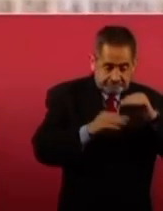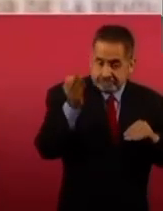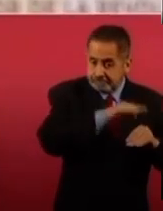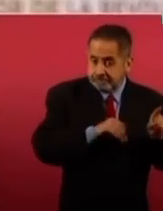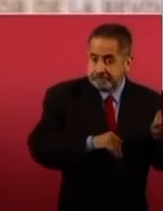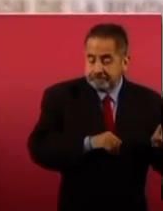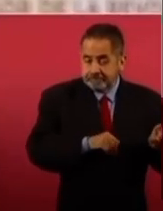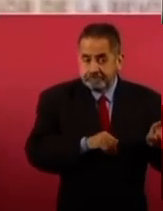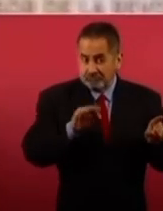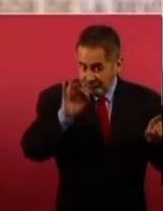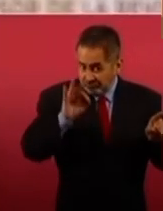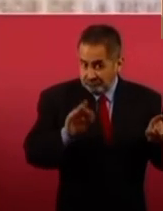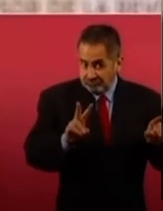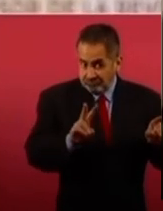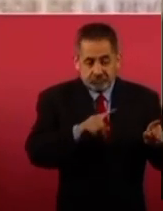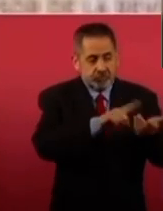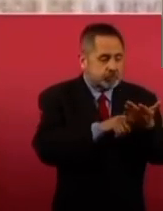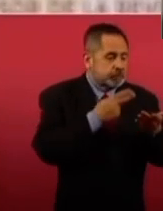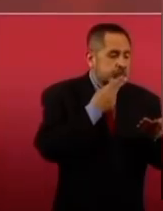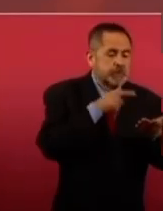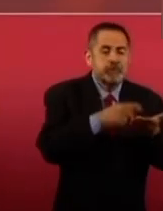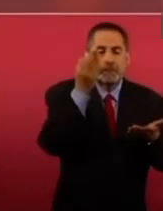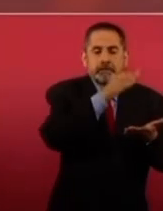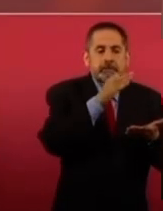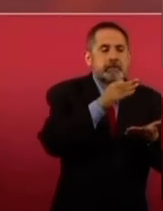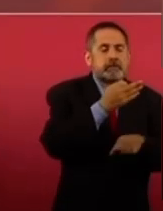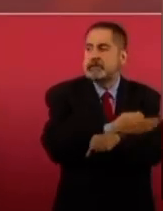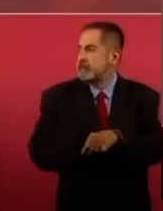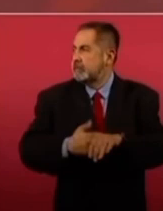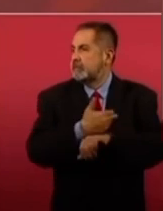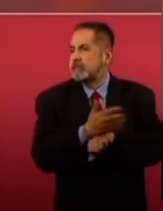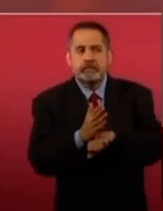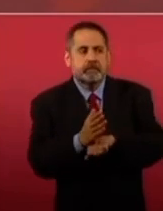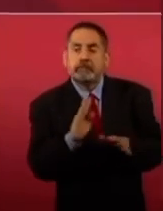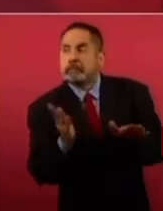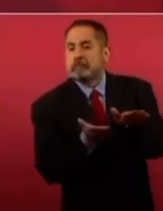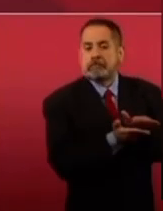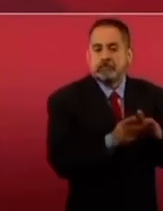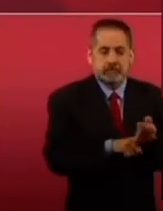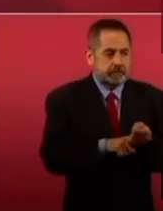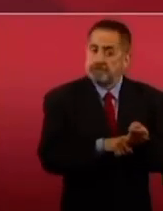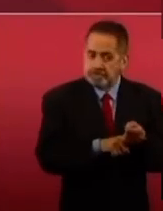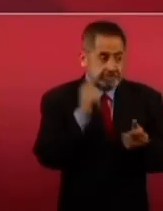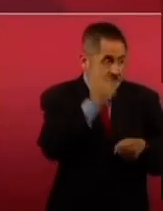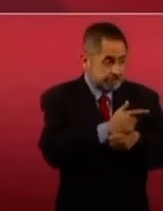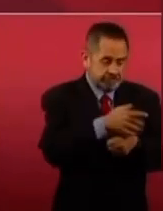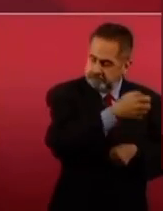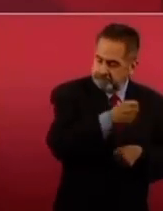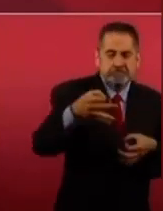documentos o que se usaron documentos extemporáneos, vamos a proseguir